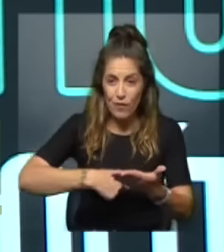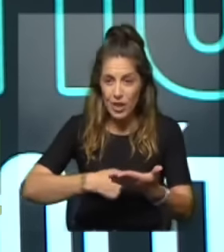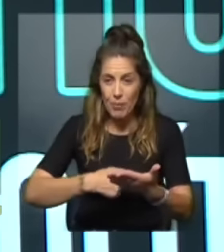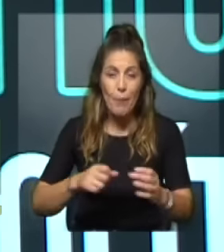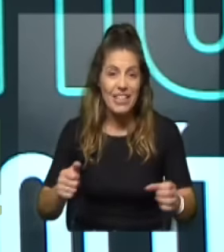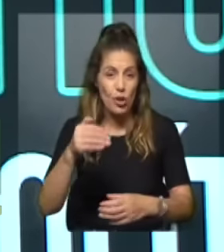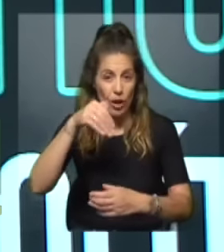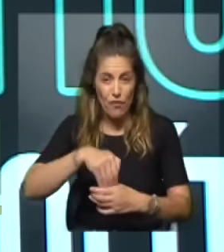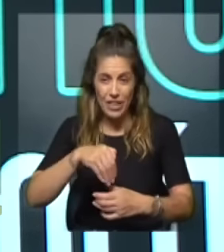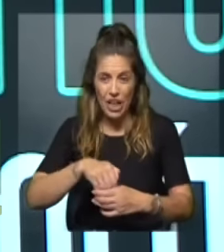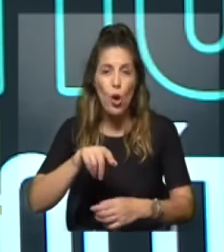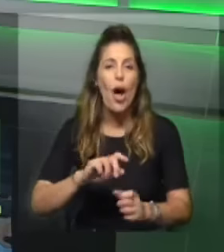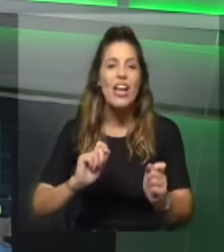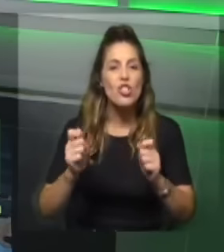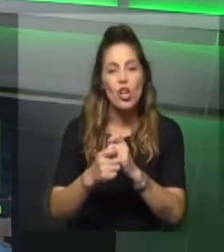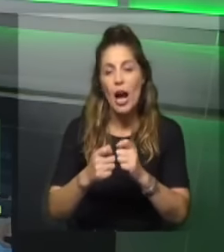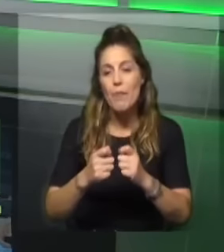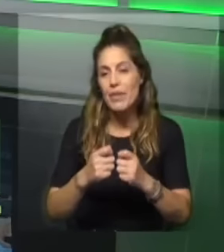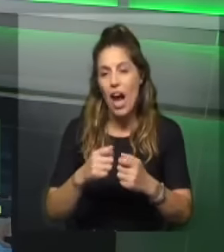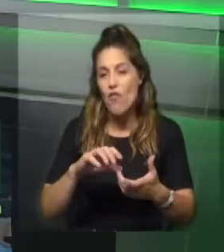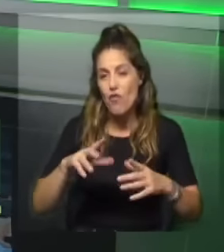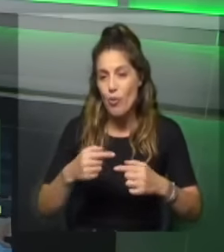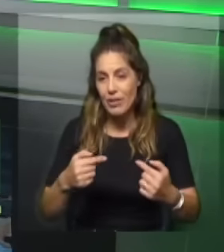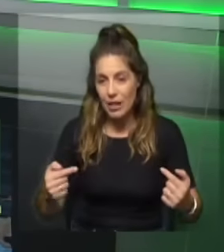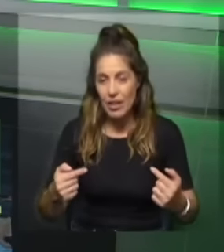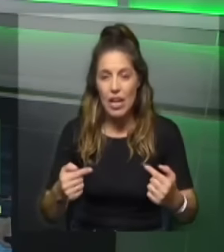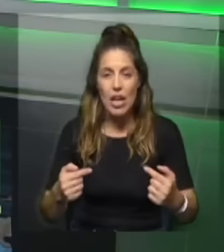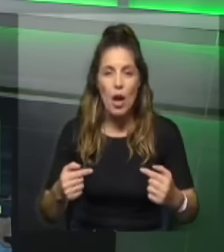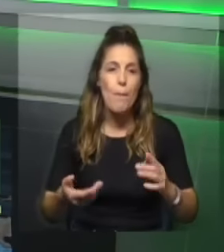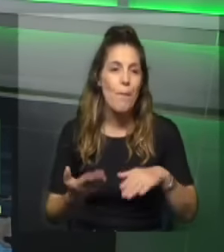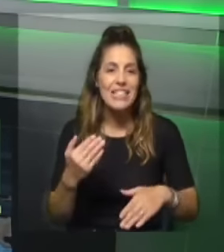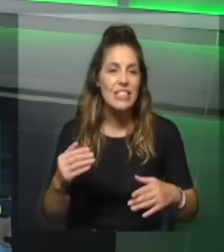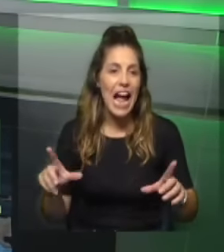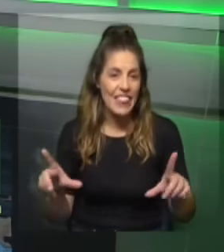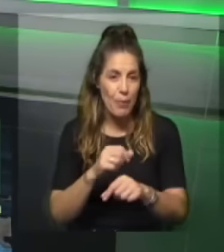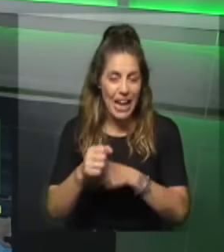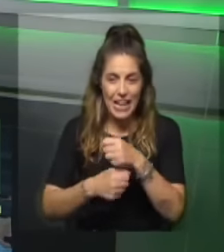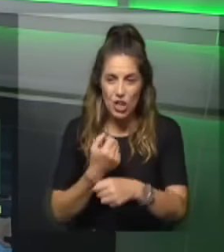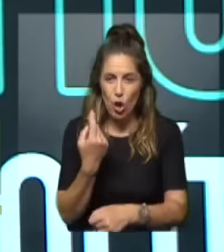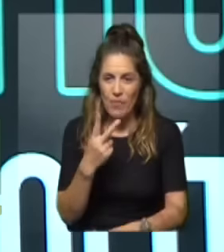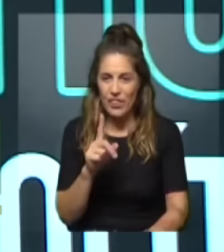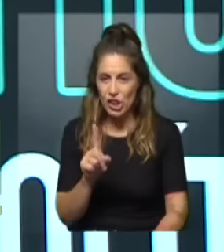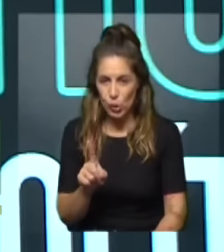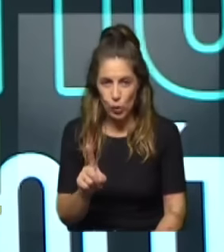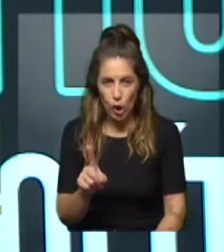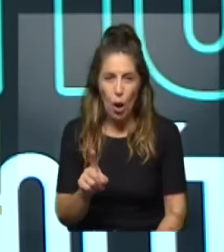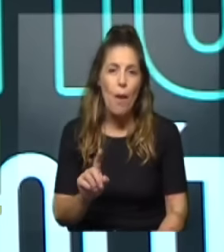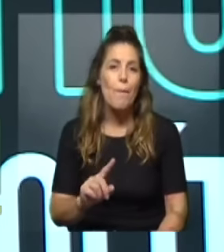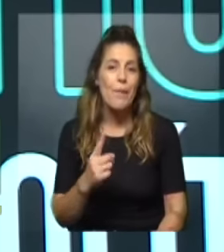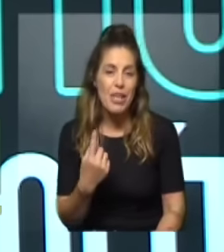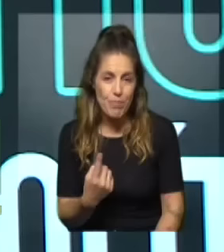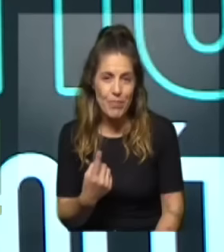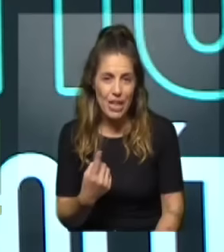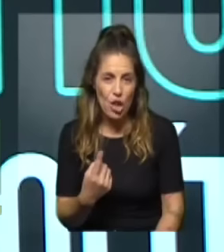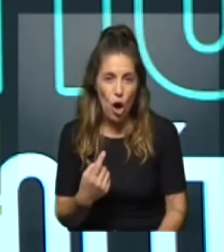referéndum eso cambia algunas dinámicas sobre todo sobre el cierre del 2021 Porque primero pasa a